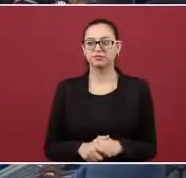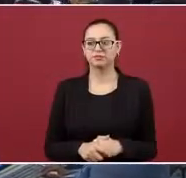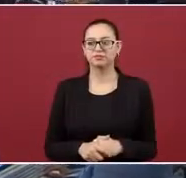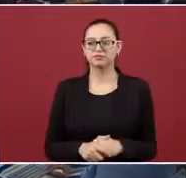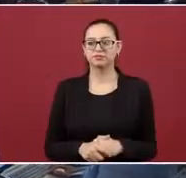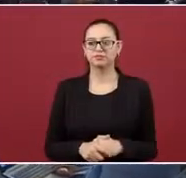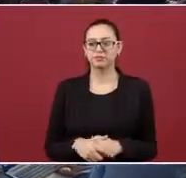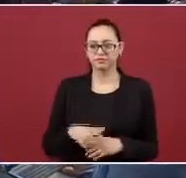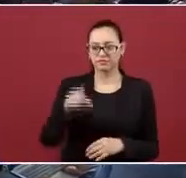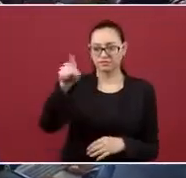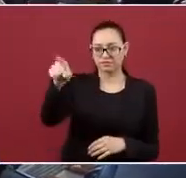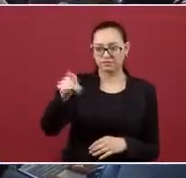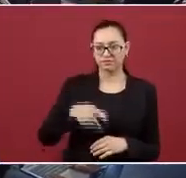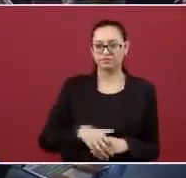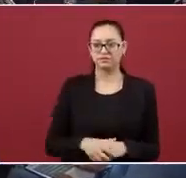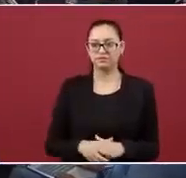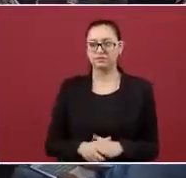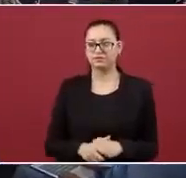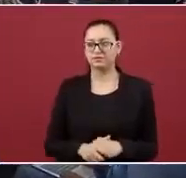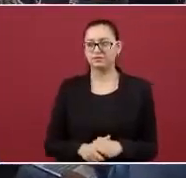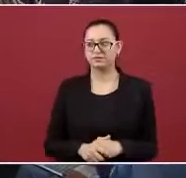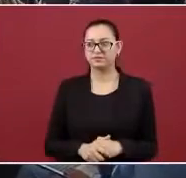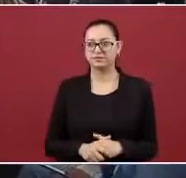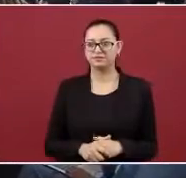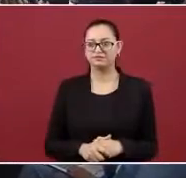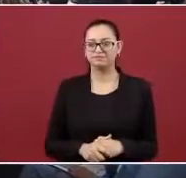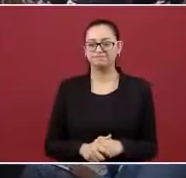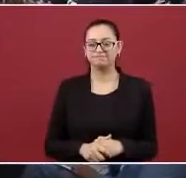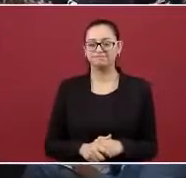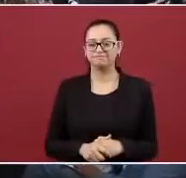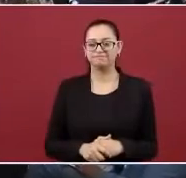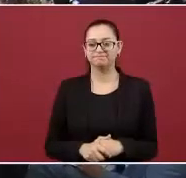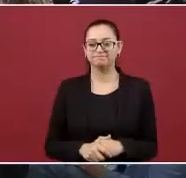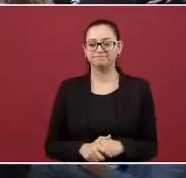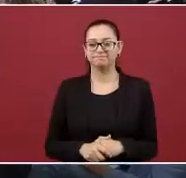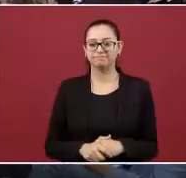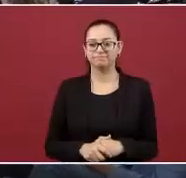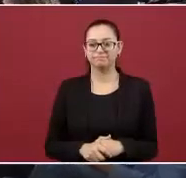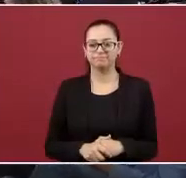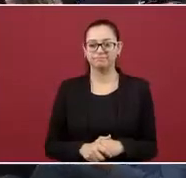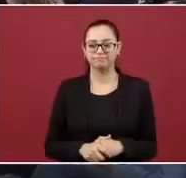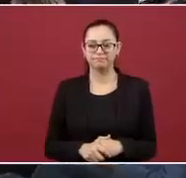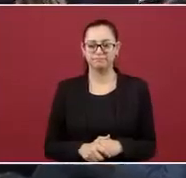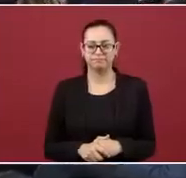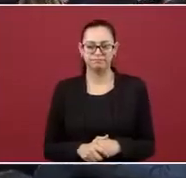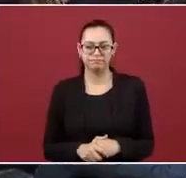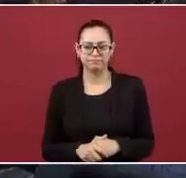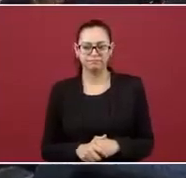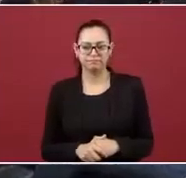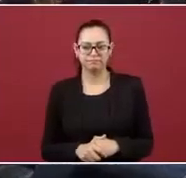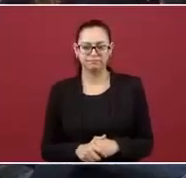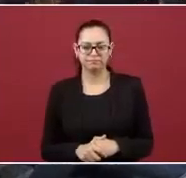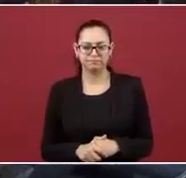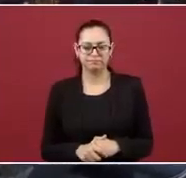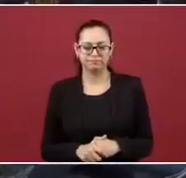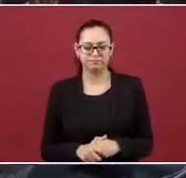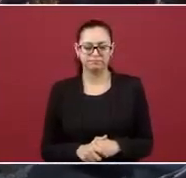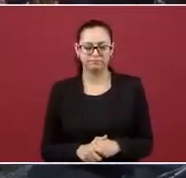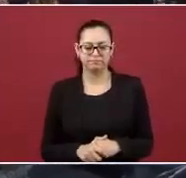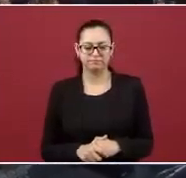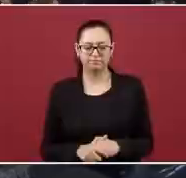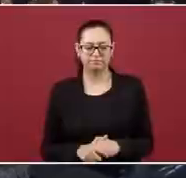Adelante. Buenos días, presidente. Yo quisiera preguntarle, la SST decidió reservar